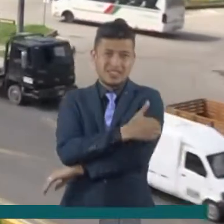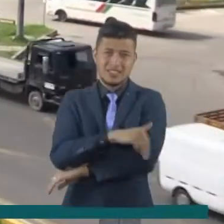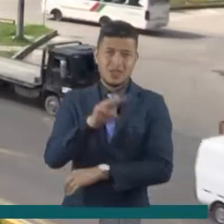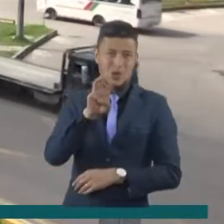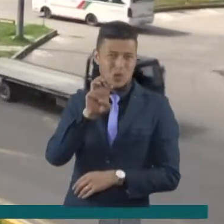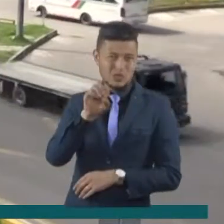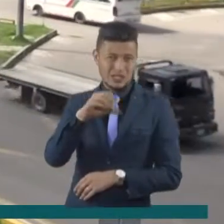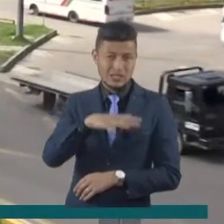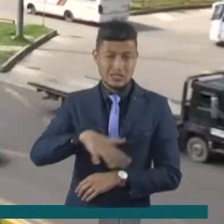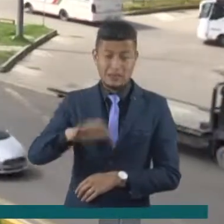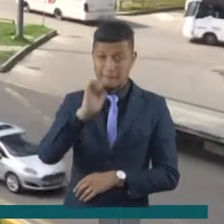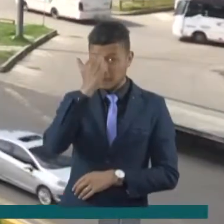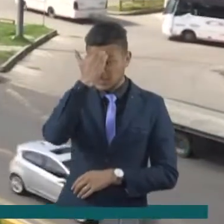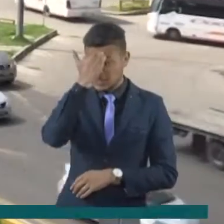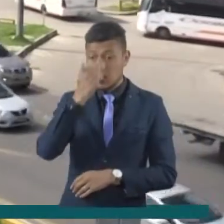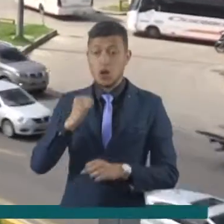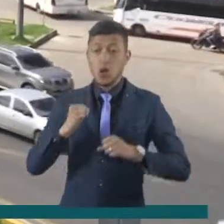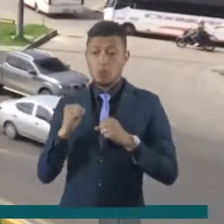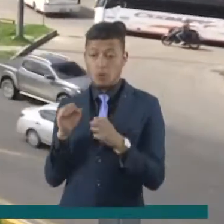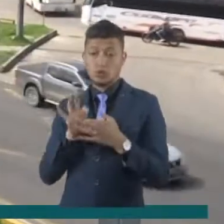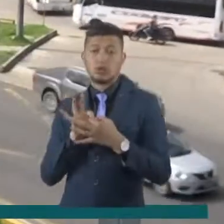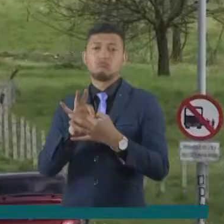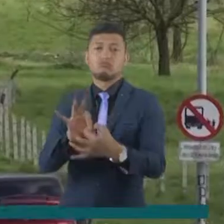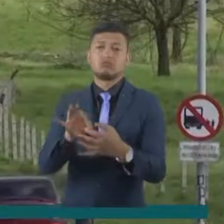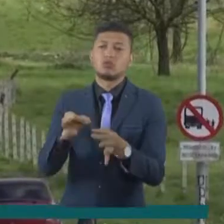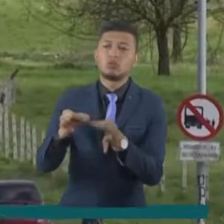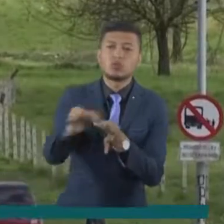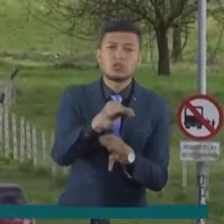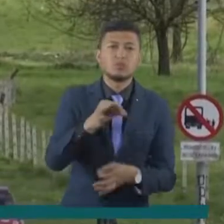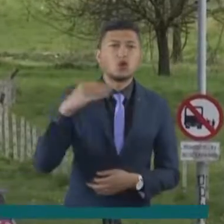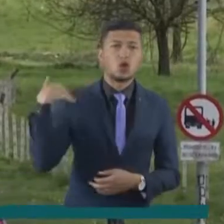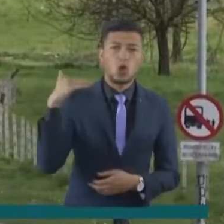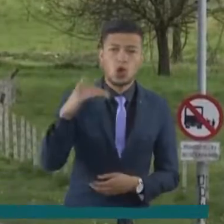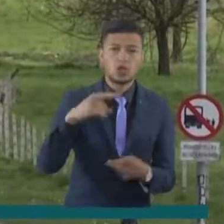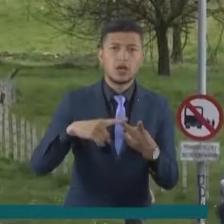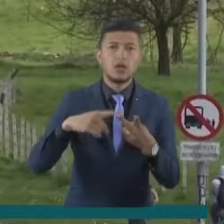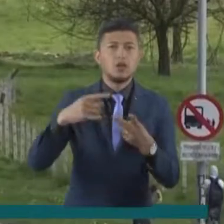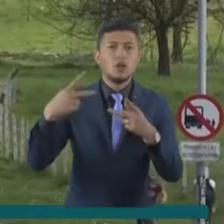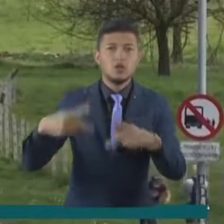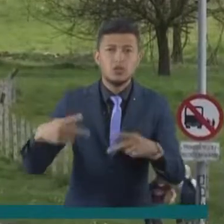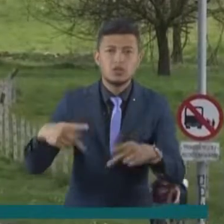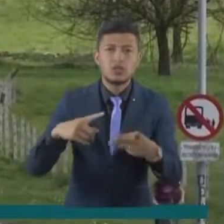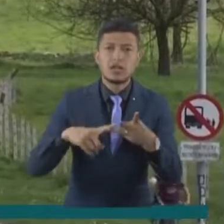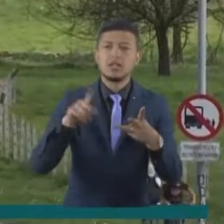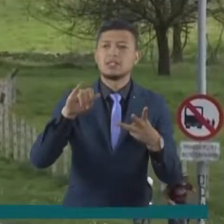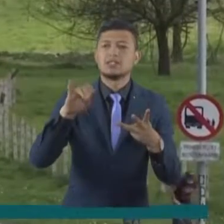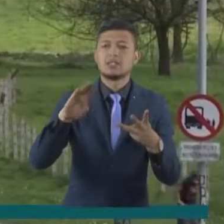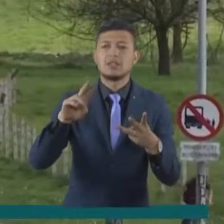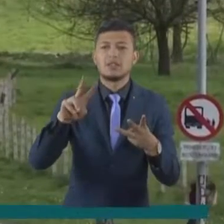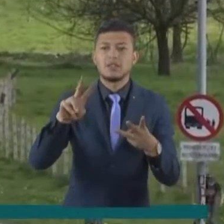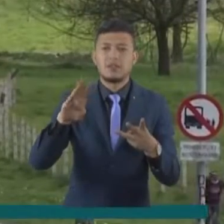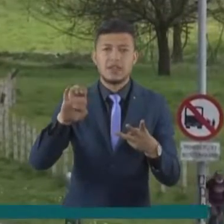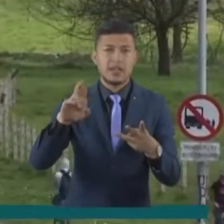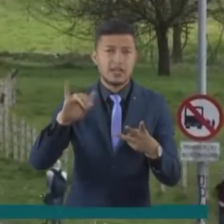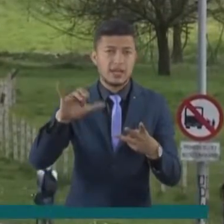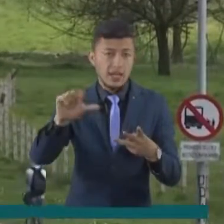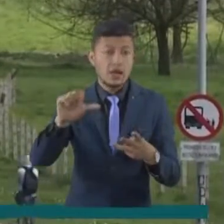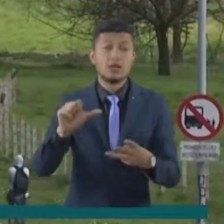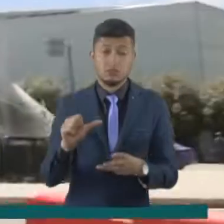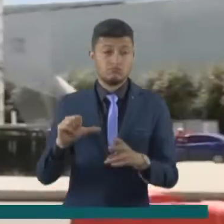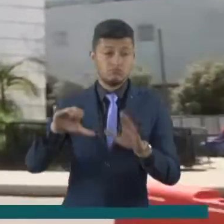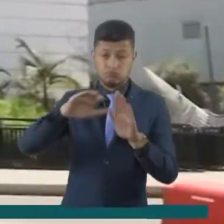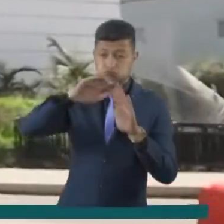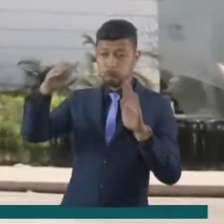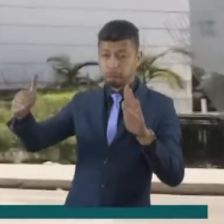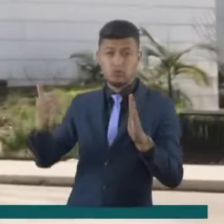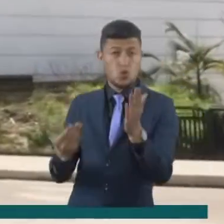vehicular sobre la calle 80, principal vía de conexión entre Bogotá y municipios como Siberia, Cota y Funza, se le suma ahora la masiva asistencia de ciudadanos al